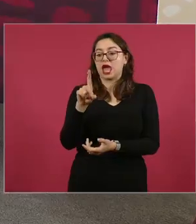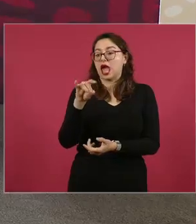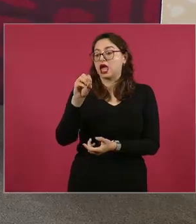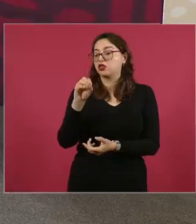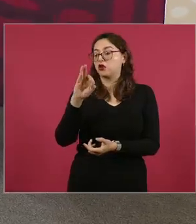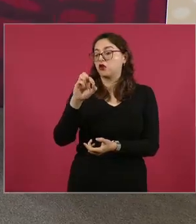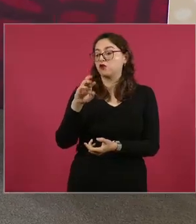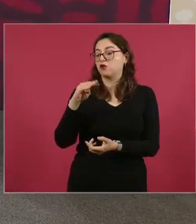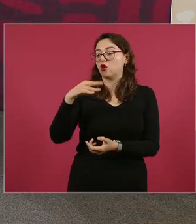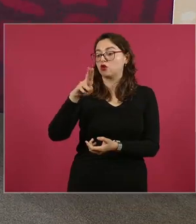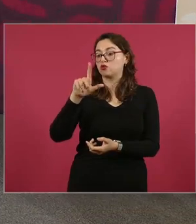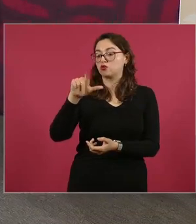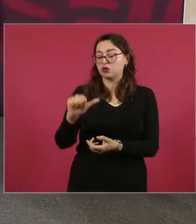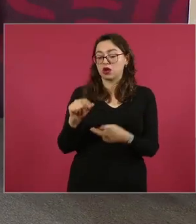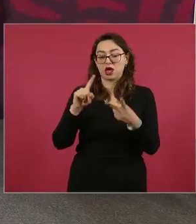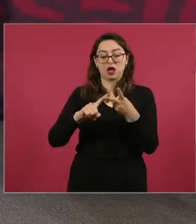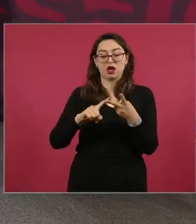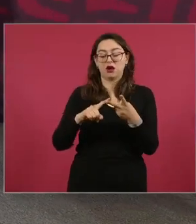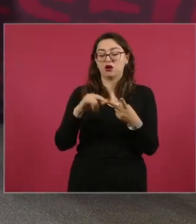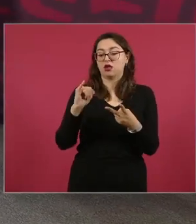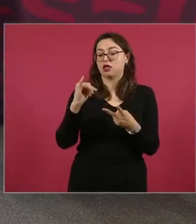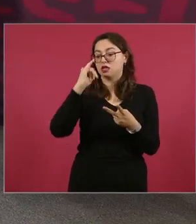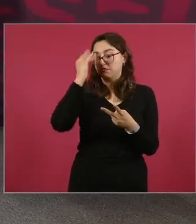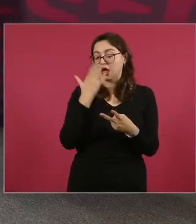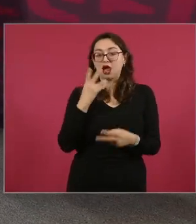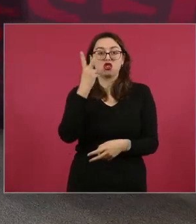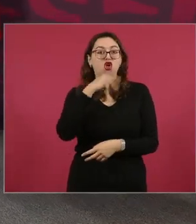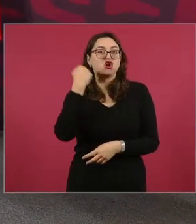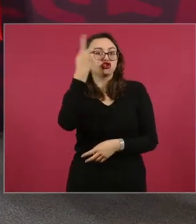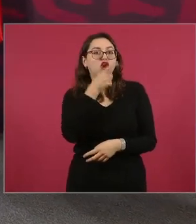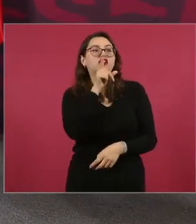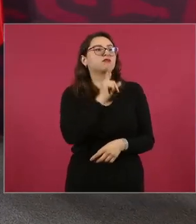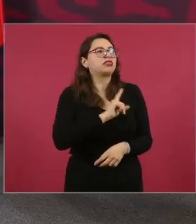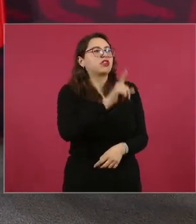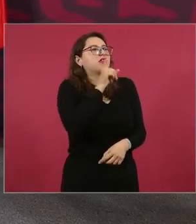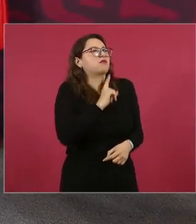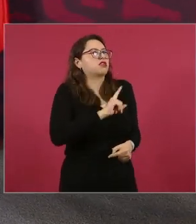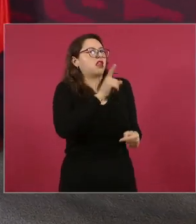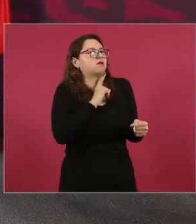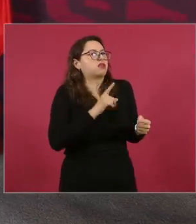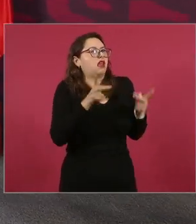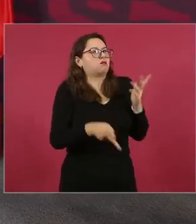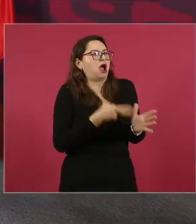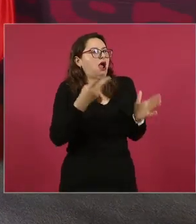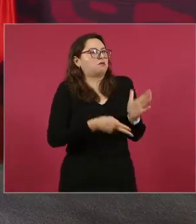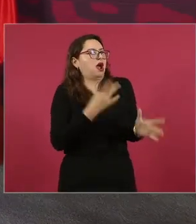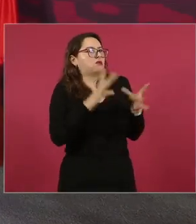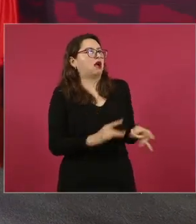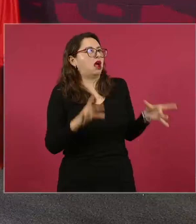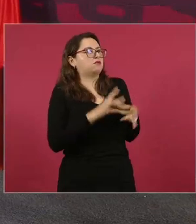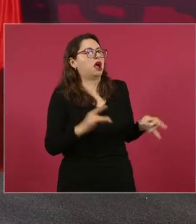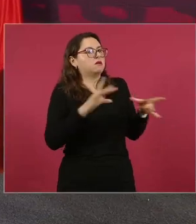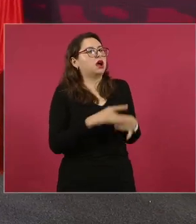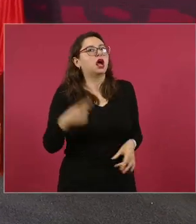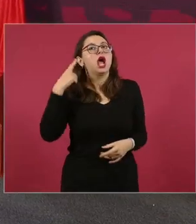lo atosigan de mentiras. O sea, entonces,